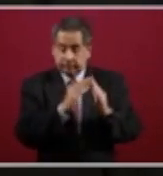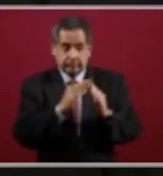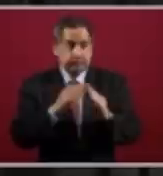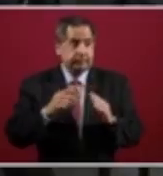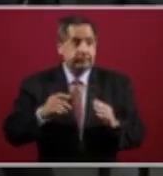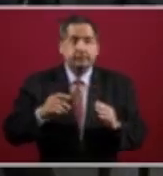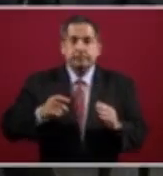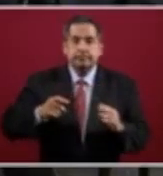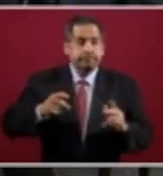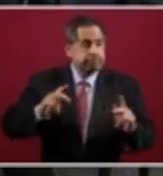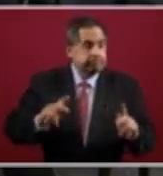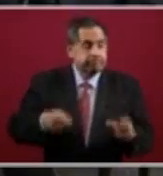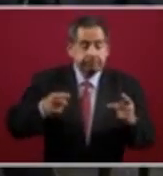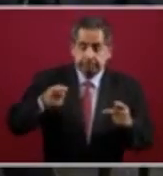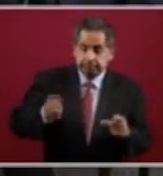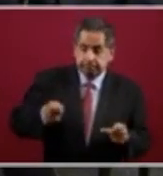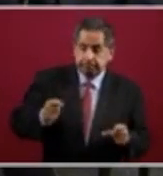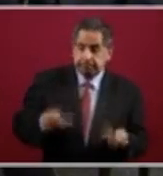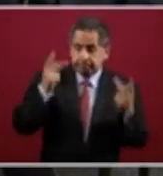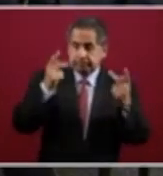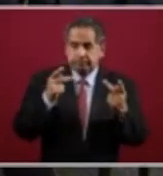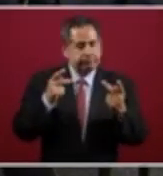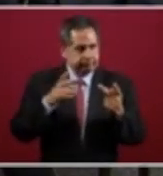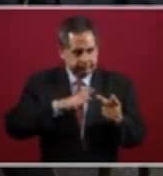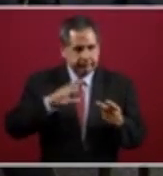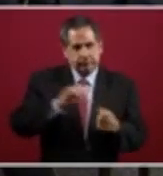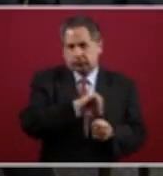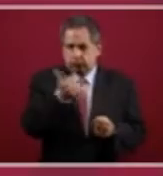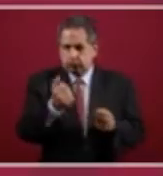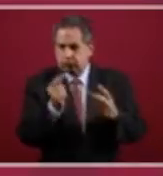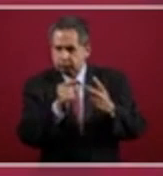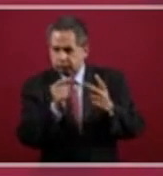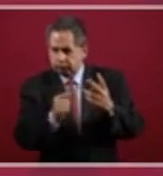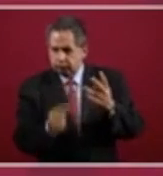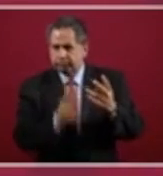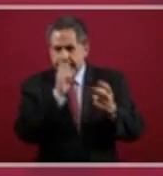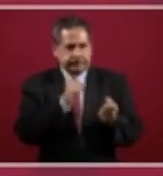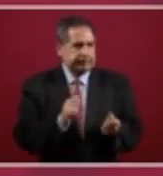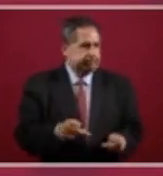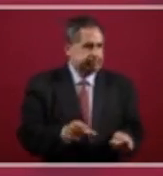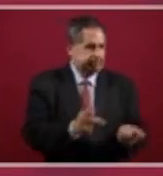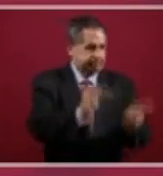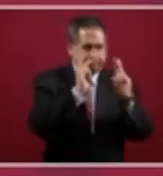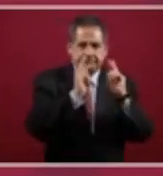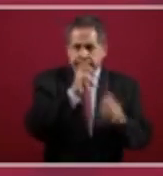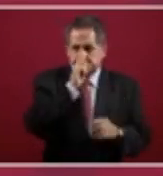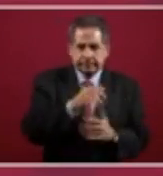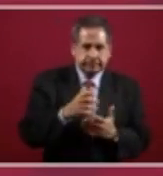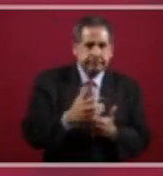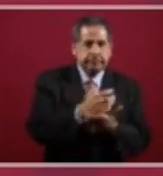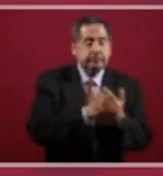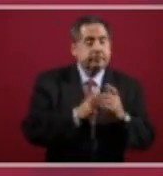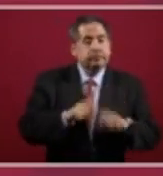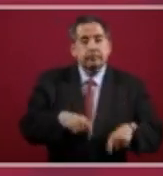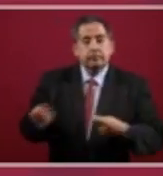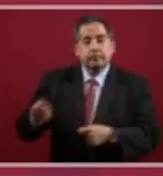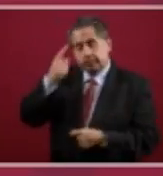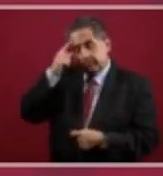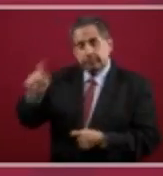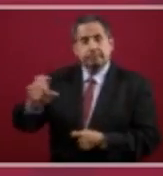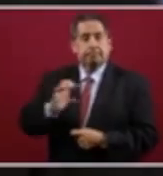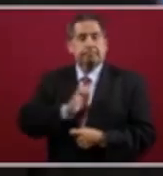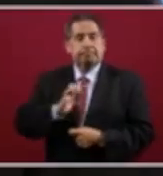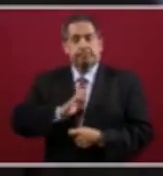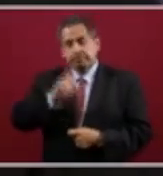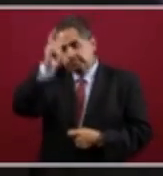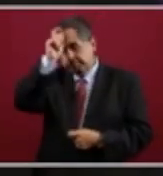otros bienes y se van a obtener recursos adicionales para los entrenadores, que es